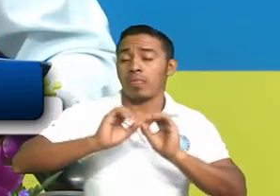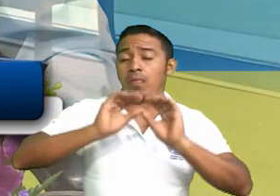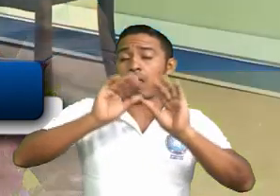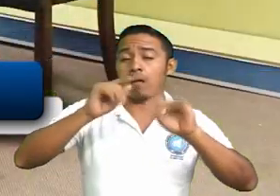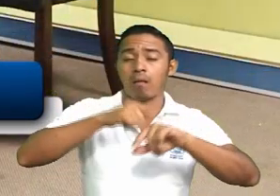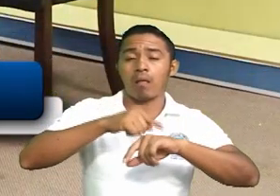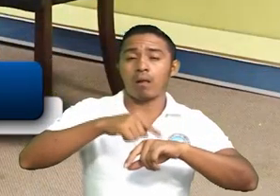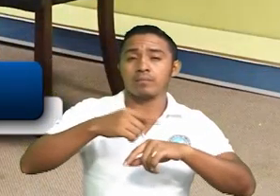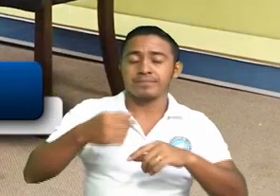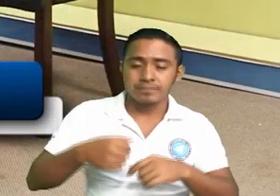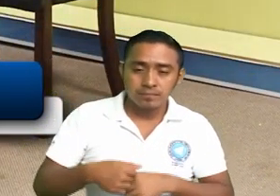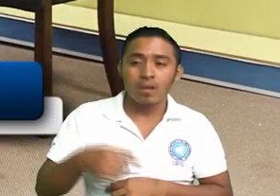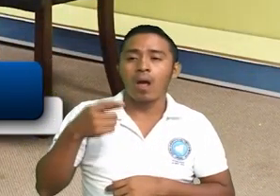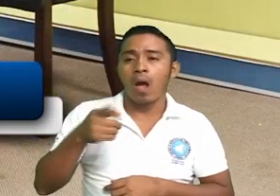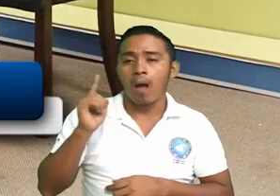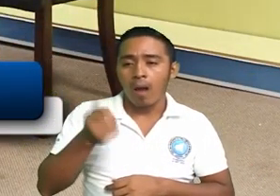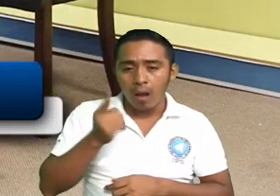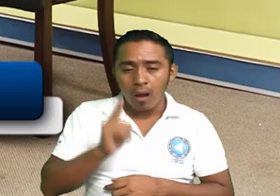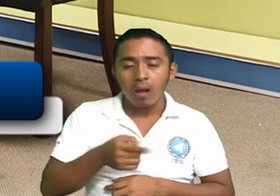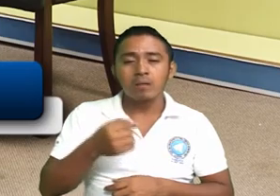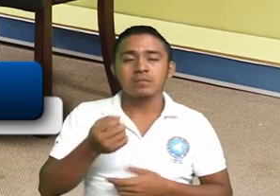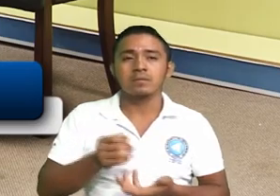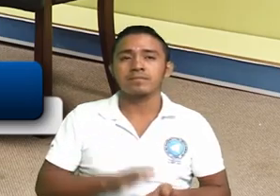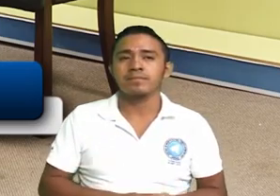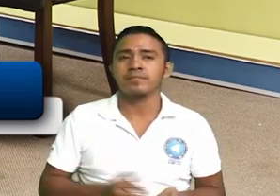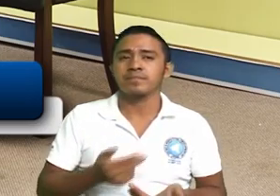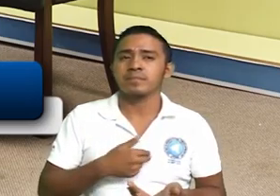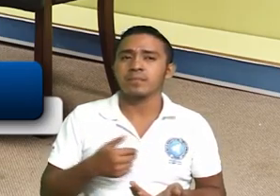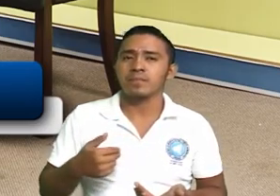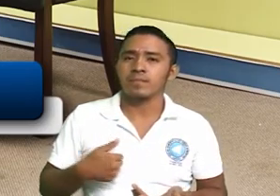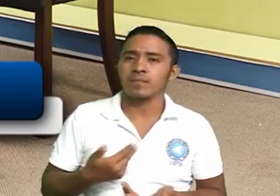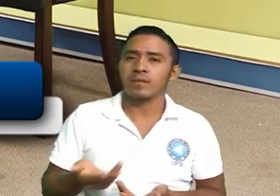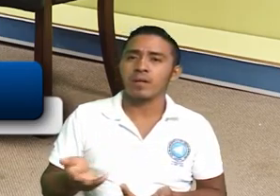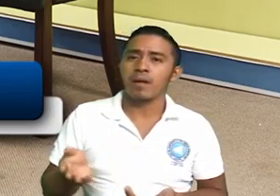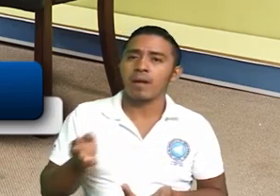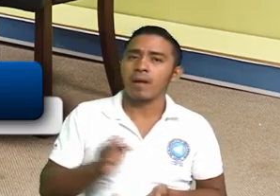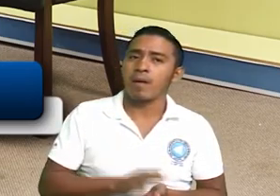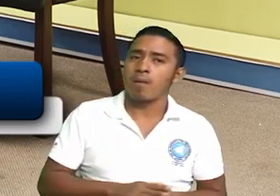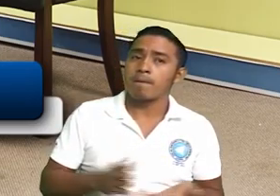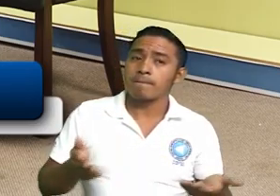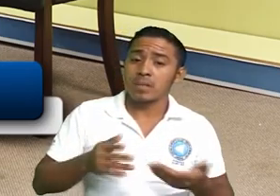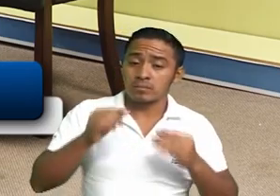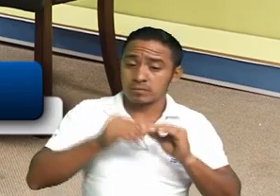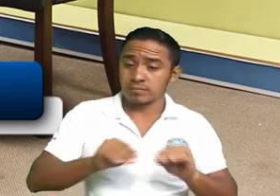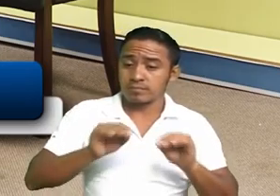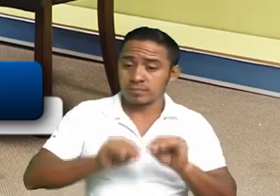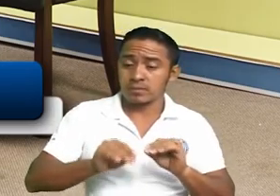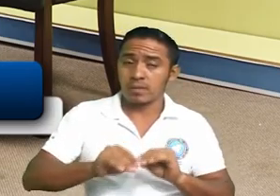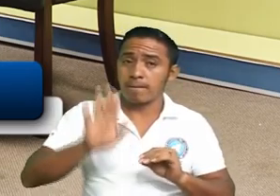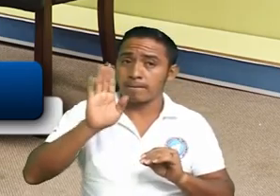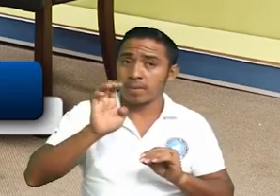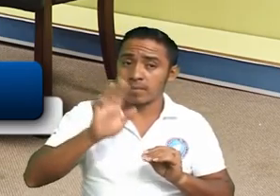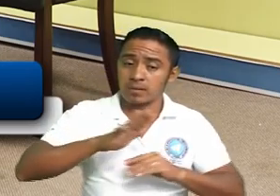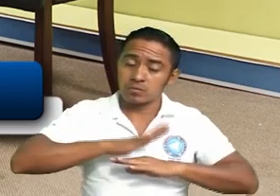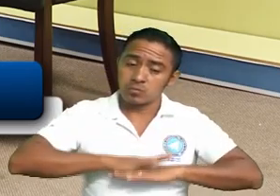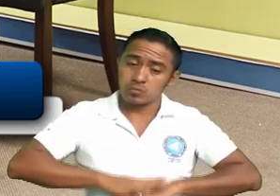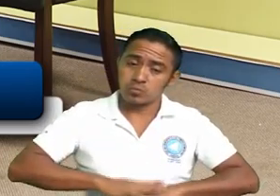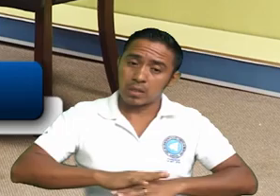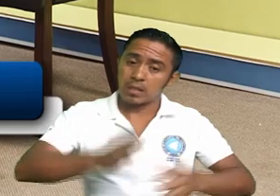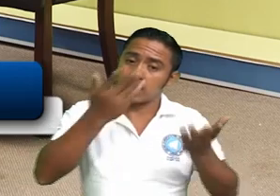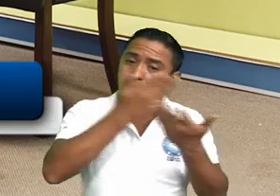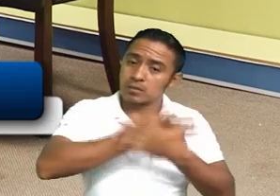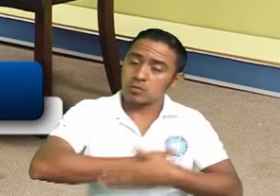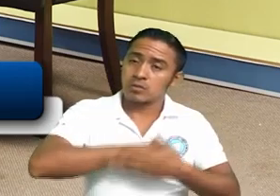importante en este caso, la lactancia materna exclusiva. Ahora, se da esa preocupación, doctora, del desvelo. Obviamente, sí, cuando